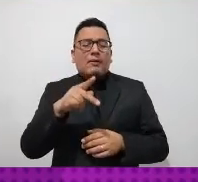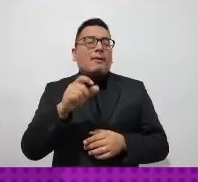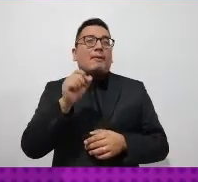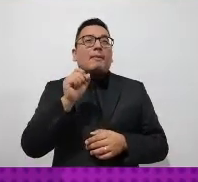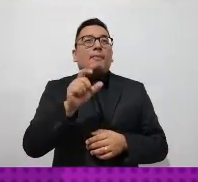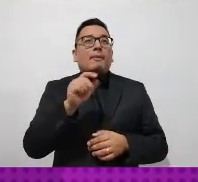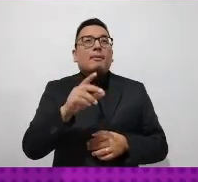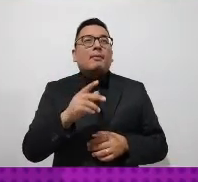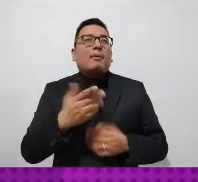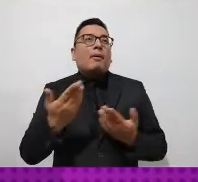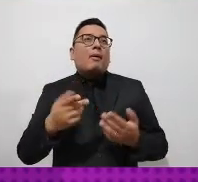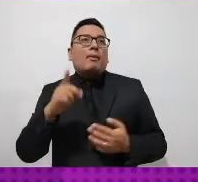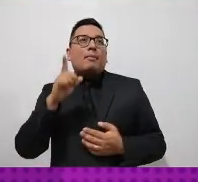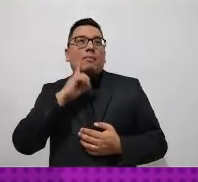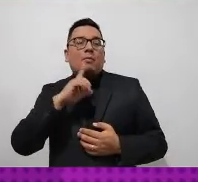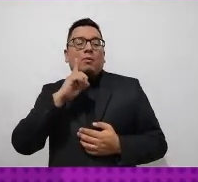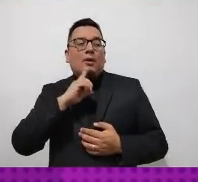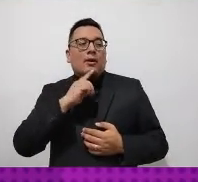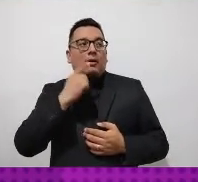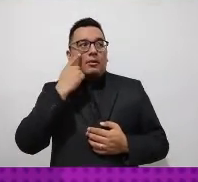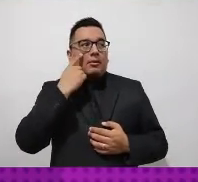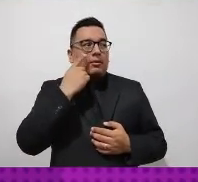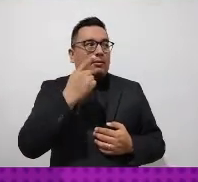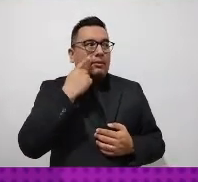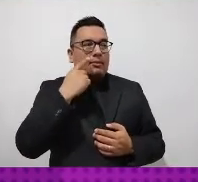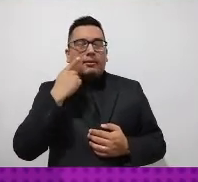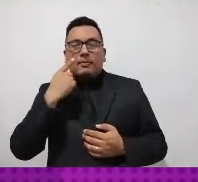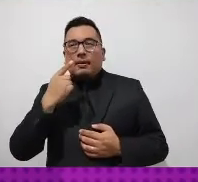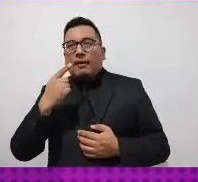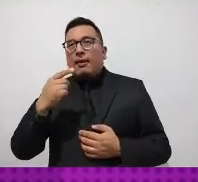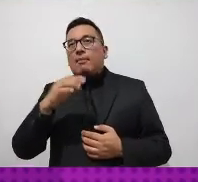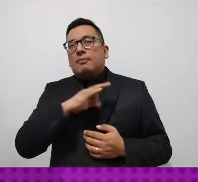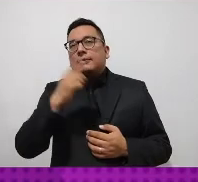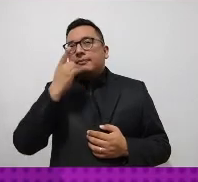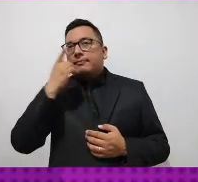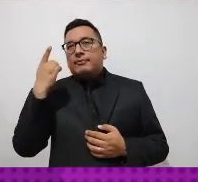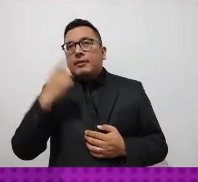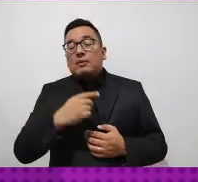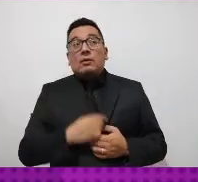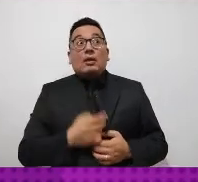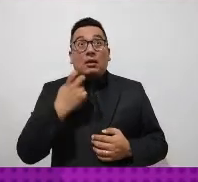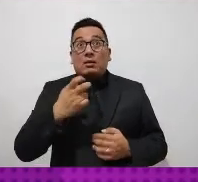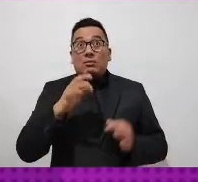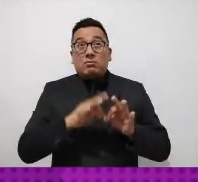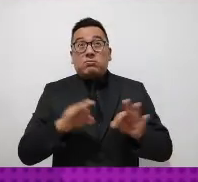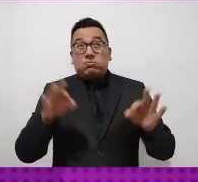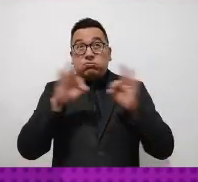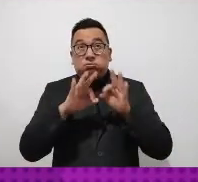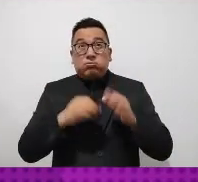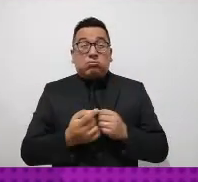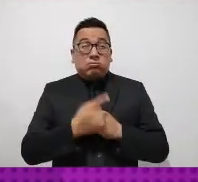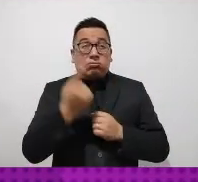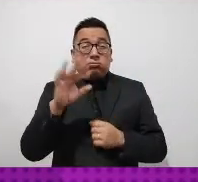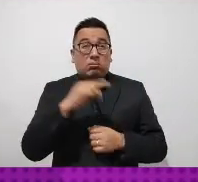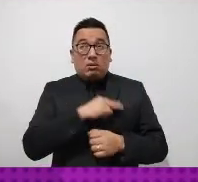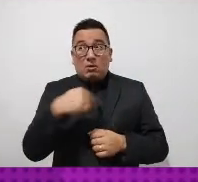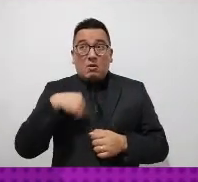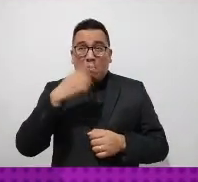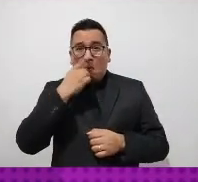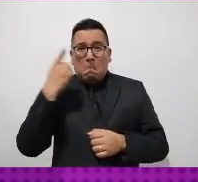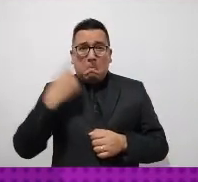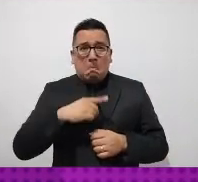está generando más conciencia y el tema de la cultura de la denuncia va a ser muy importante porque si nosotras